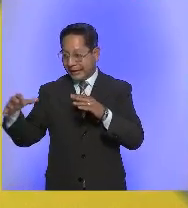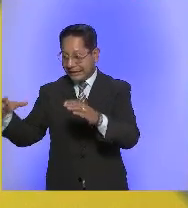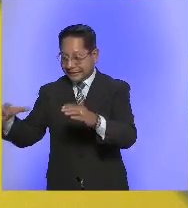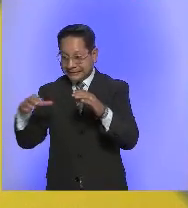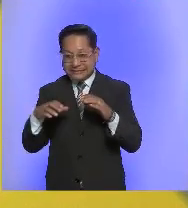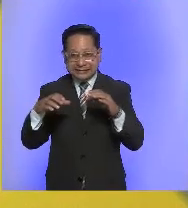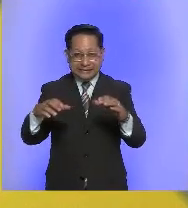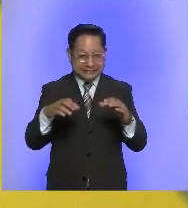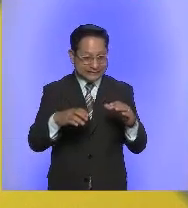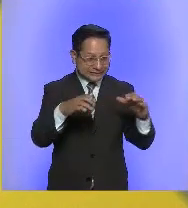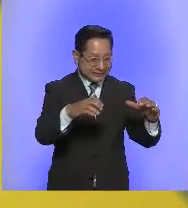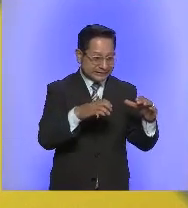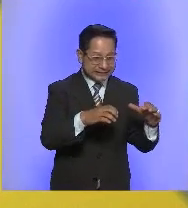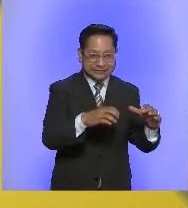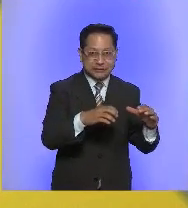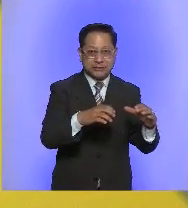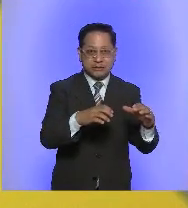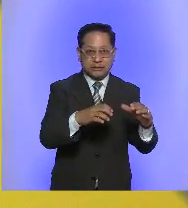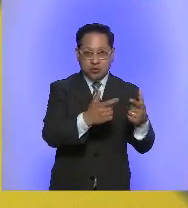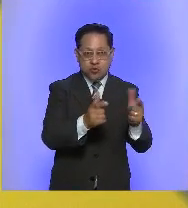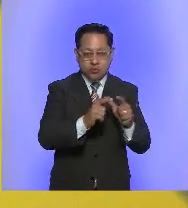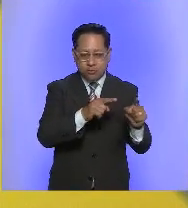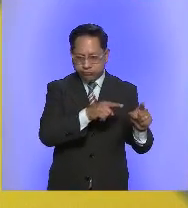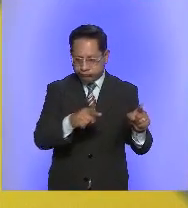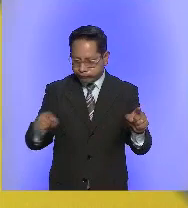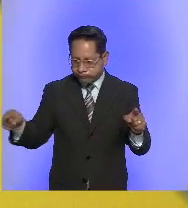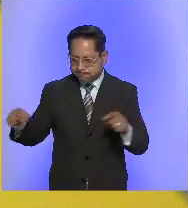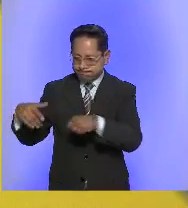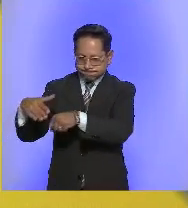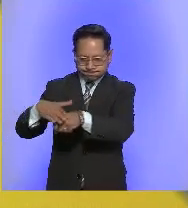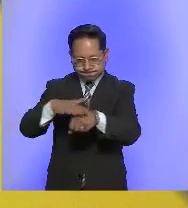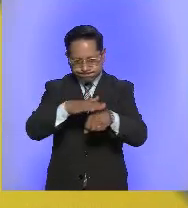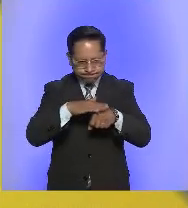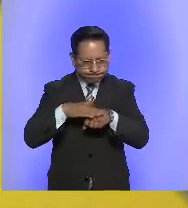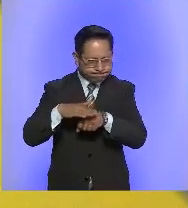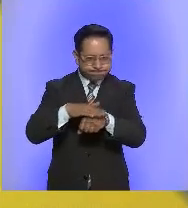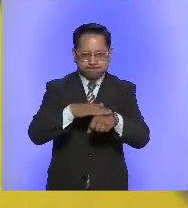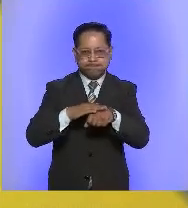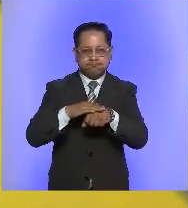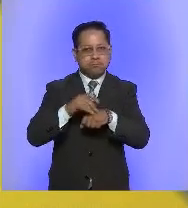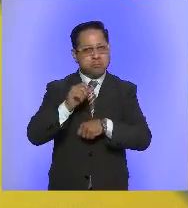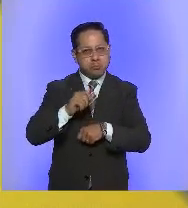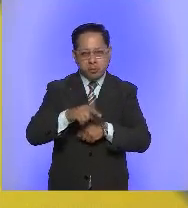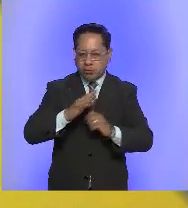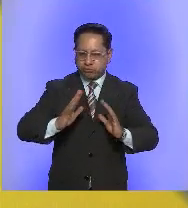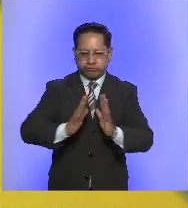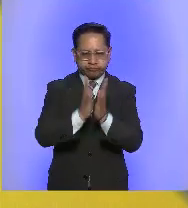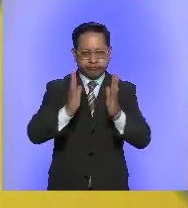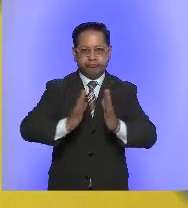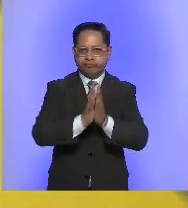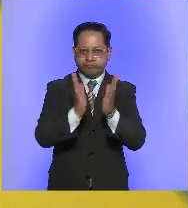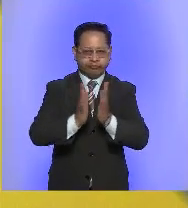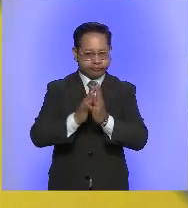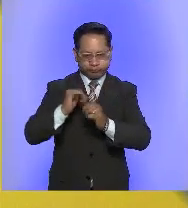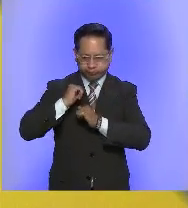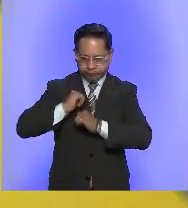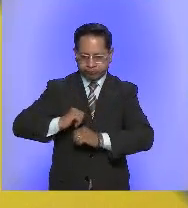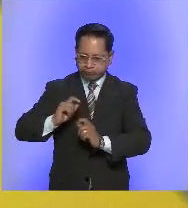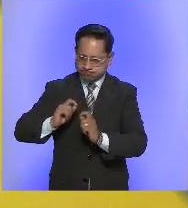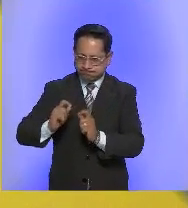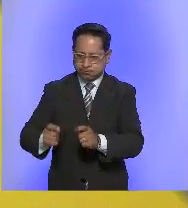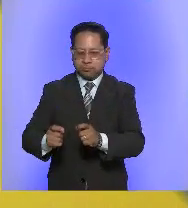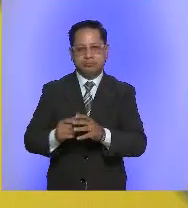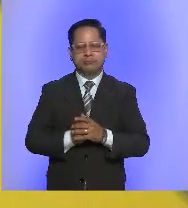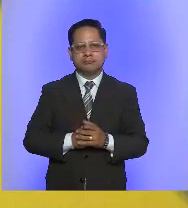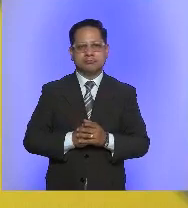visualizarlos a cabalidad para que puedan estar en los órganos de representación. Por supuesto, la no discriminación es un